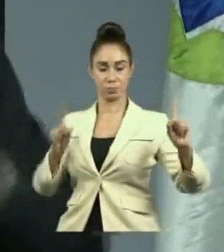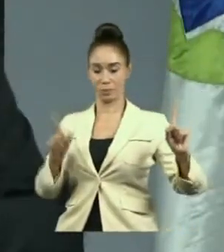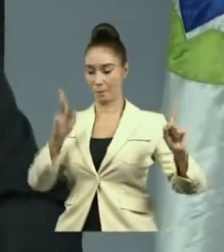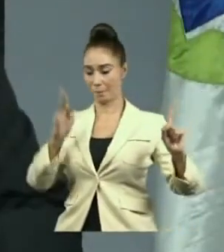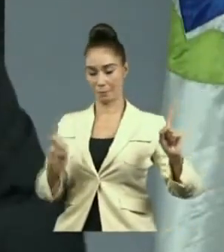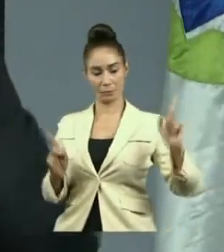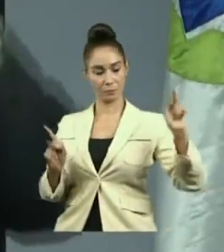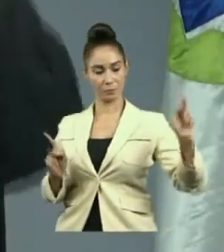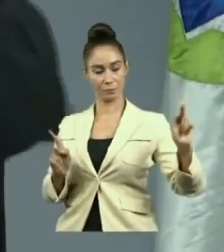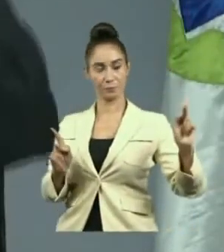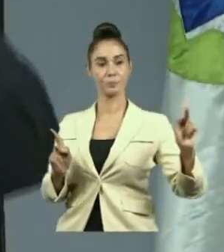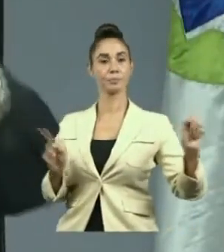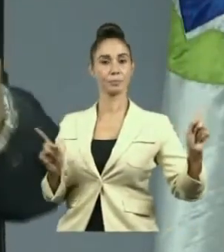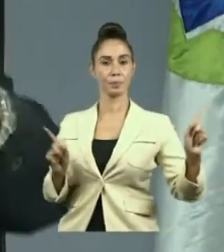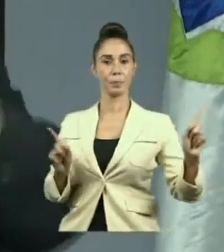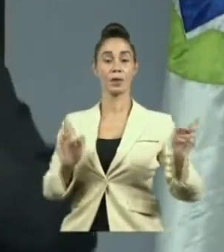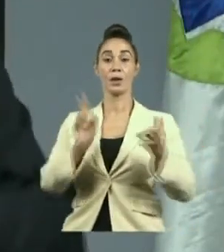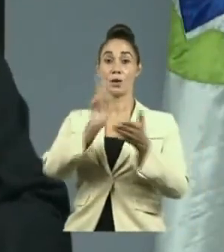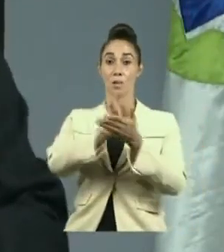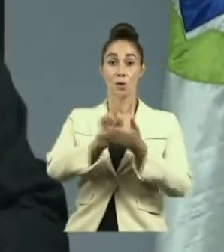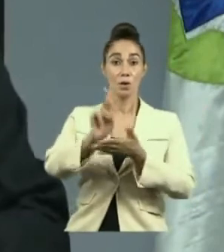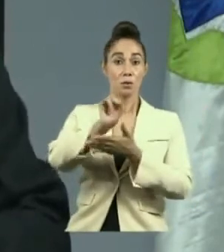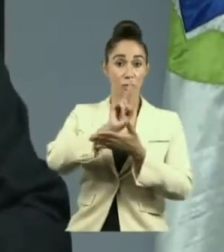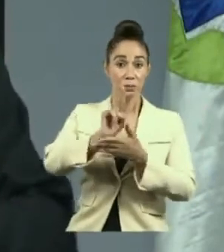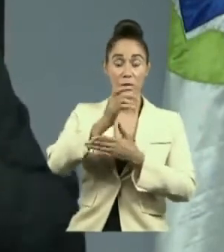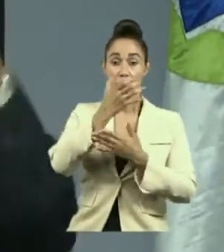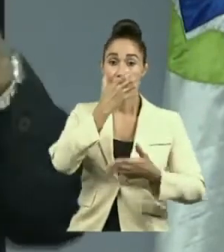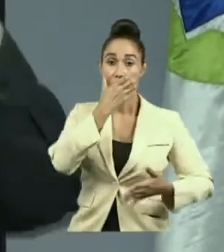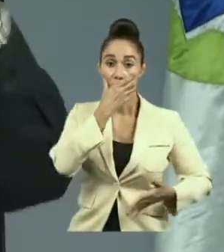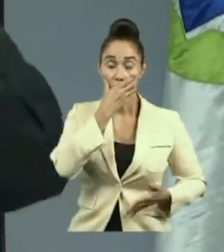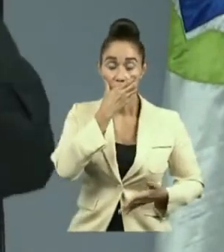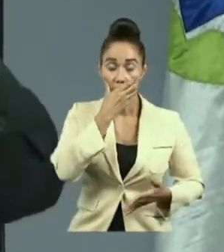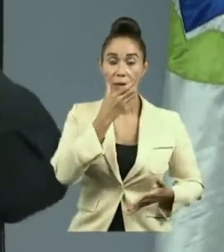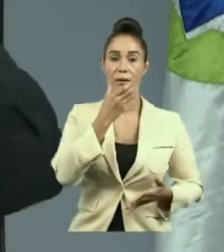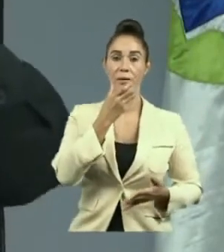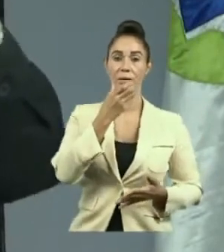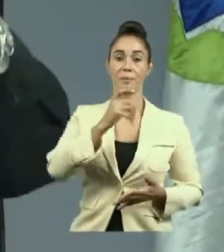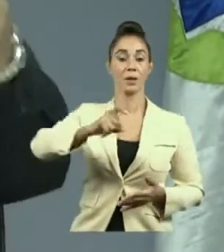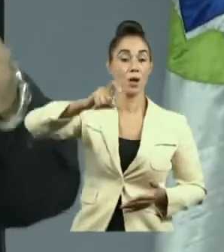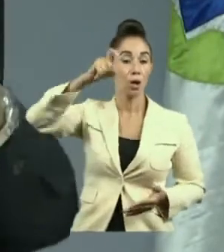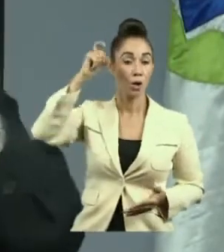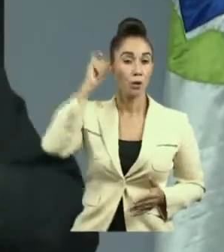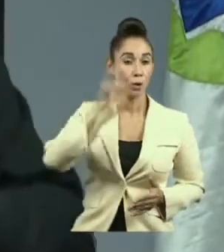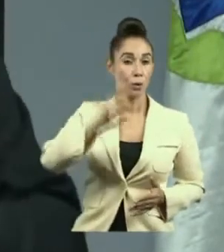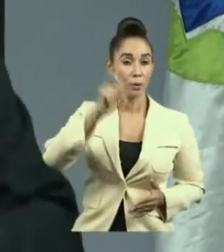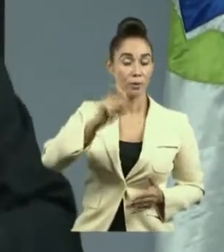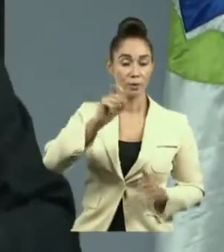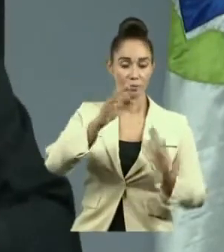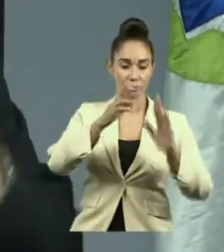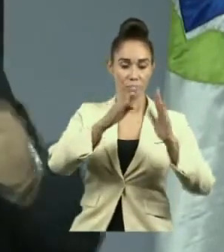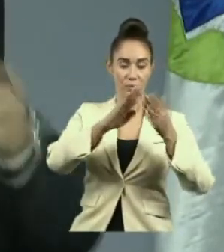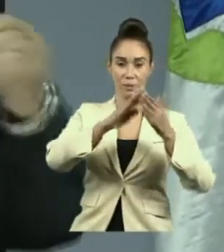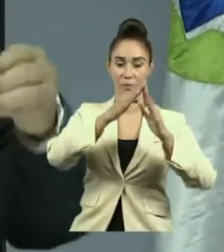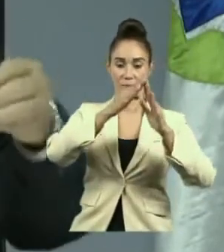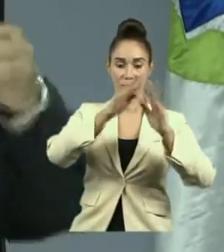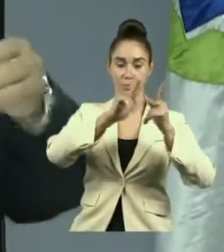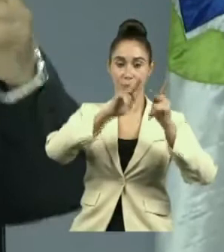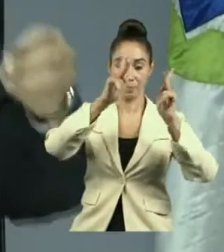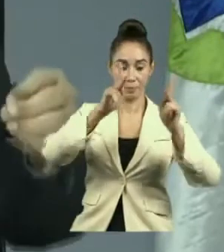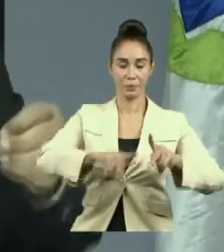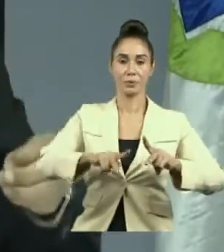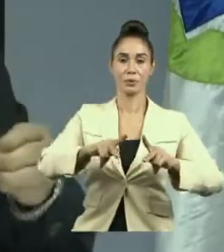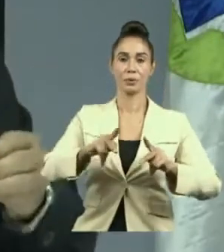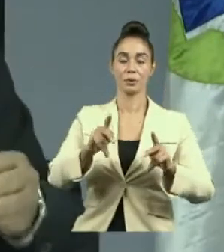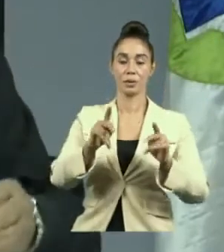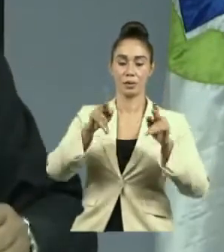personas usemos las mascarillas obliguemos los propios comunitarios a que la gente